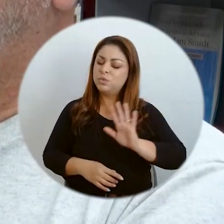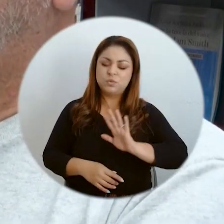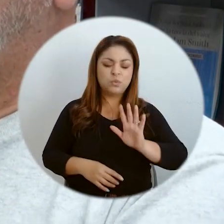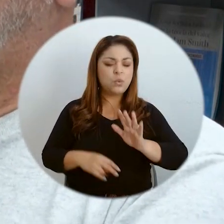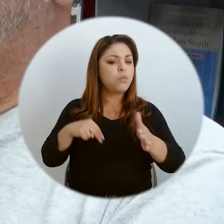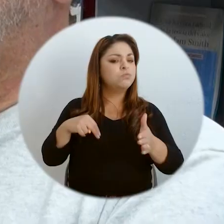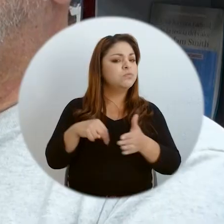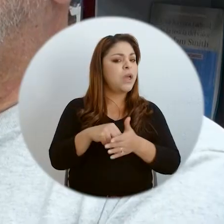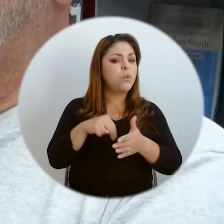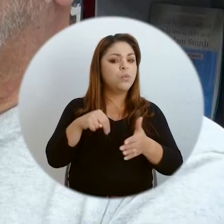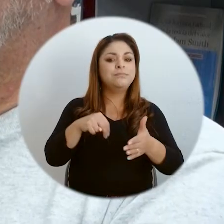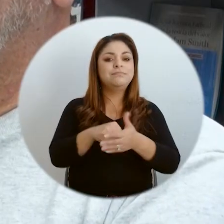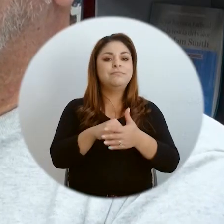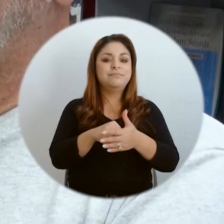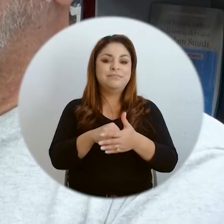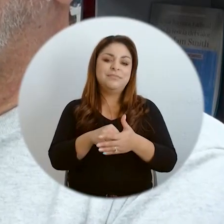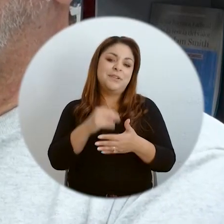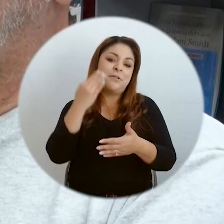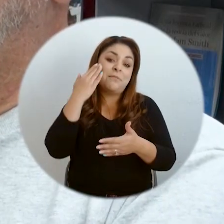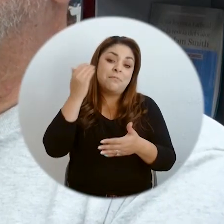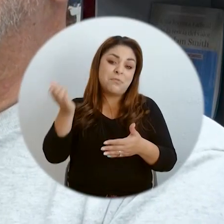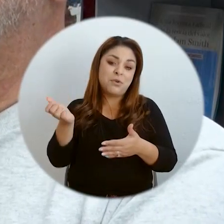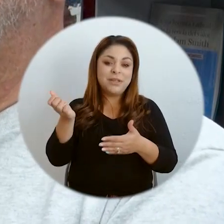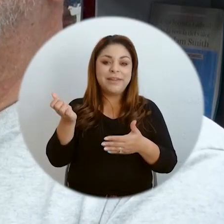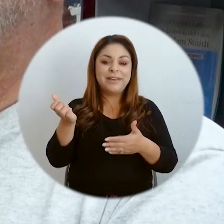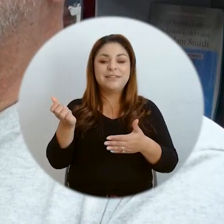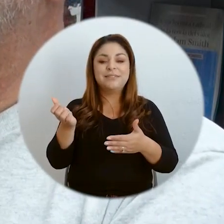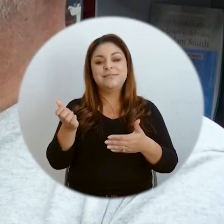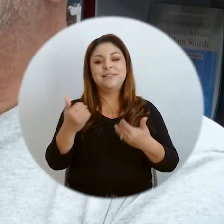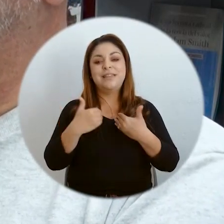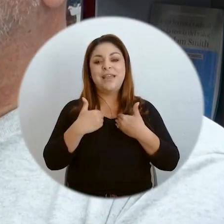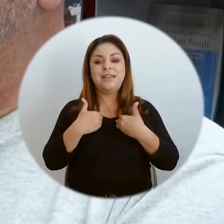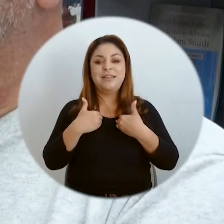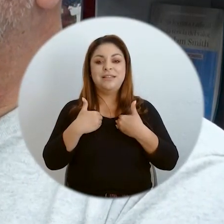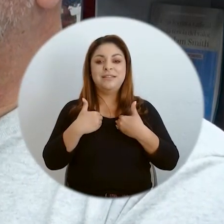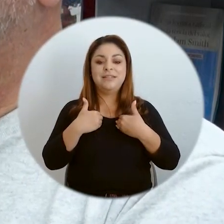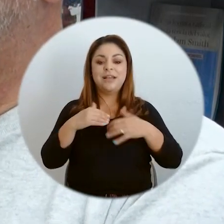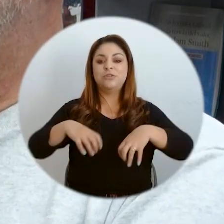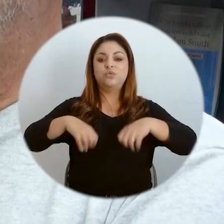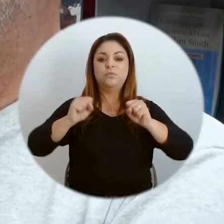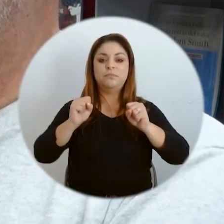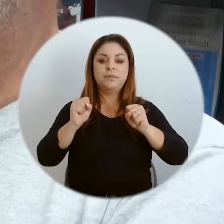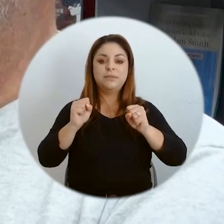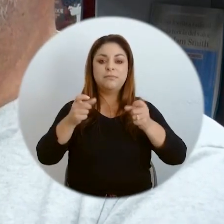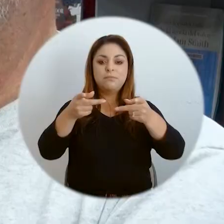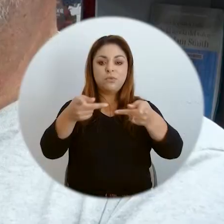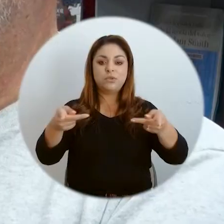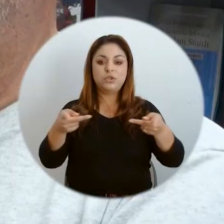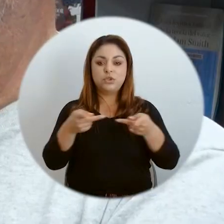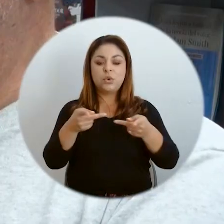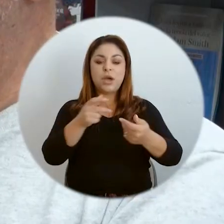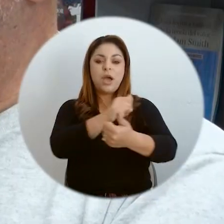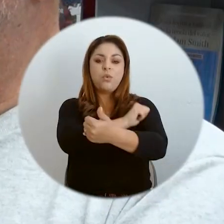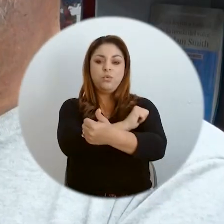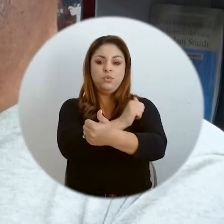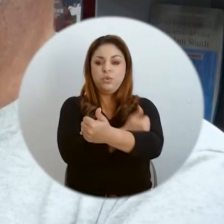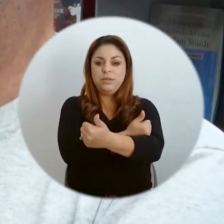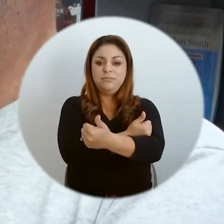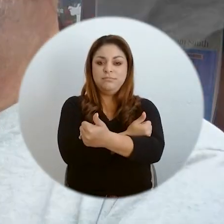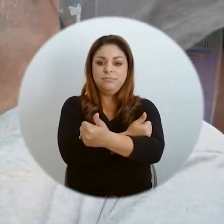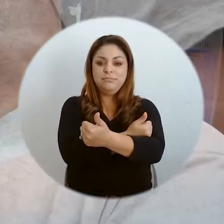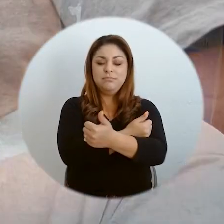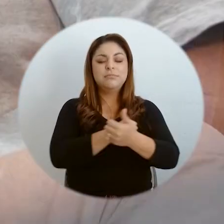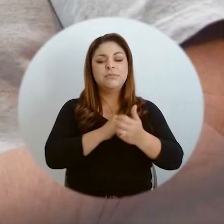obstáculo, porque tienden a posicionamientos autoritarios. Entonces, si a mí se me pide